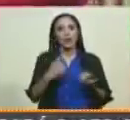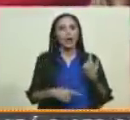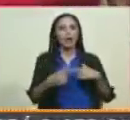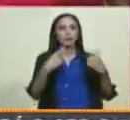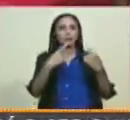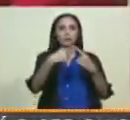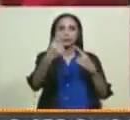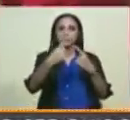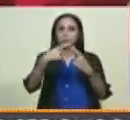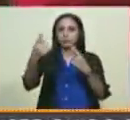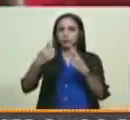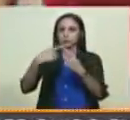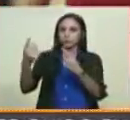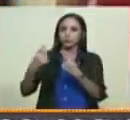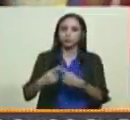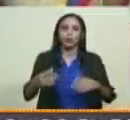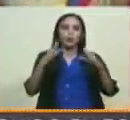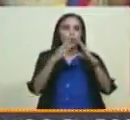punta,